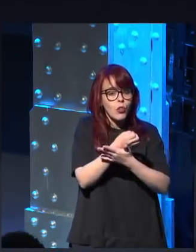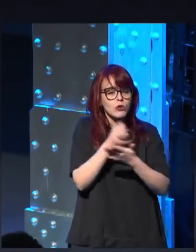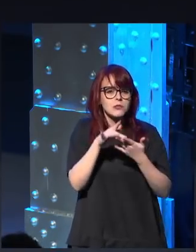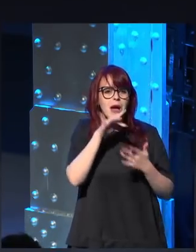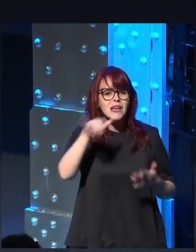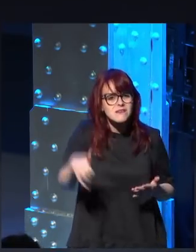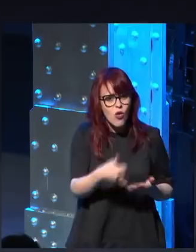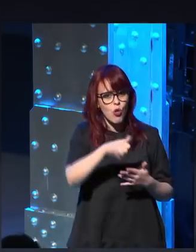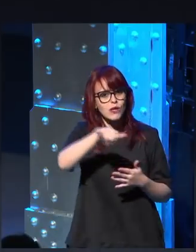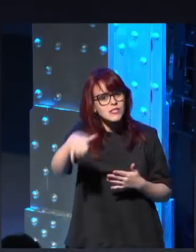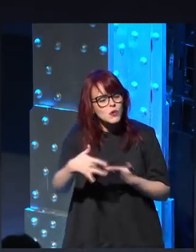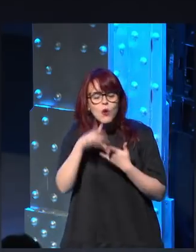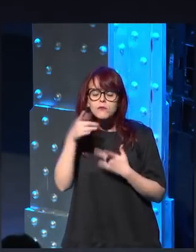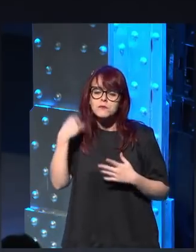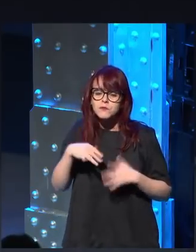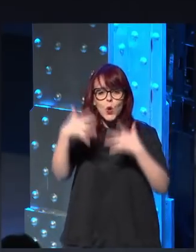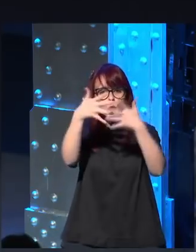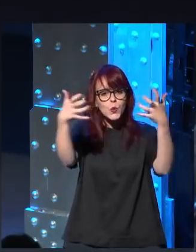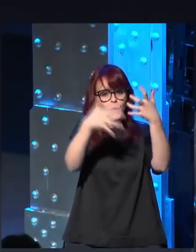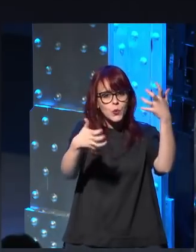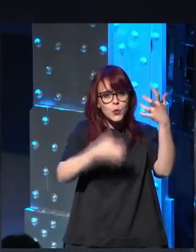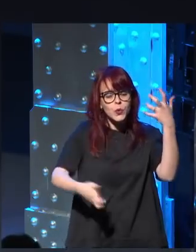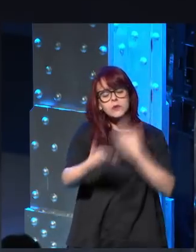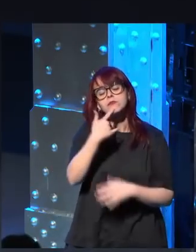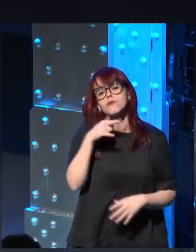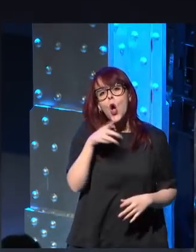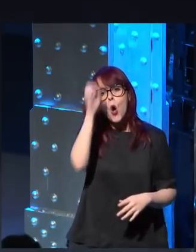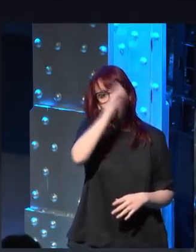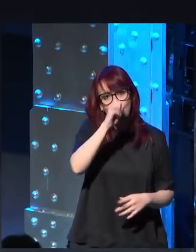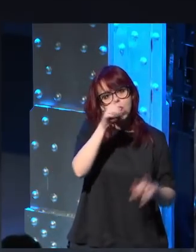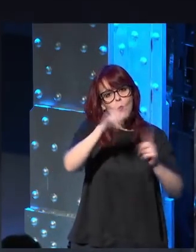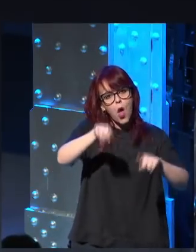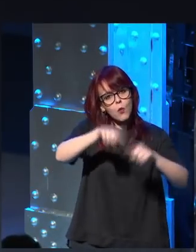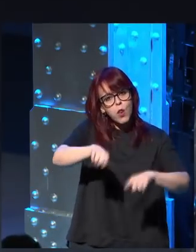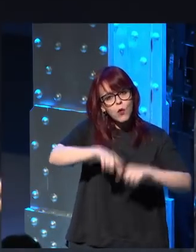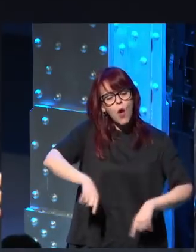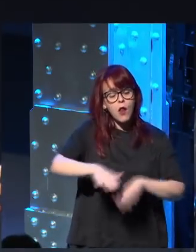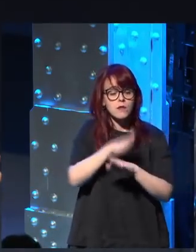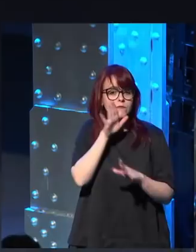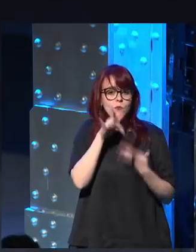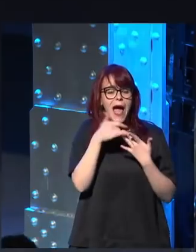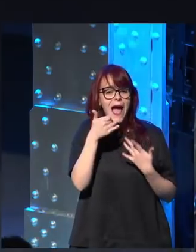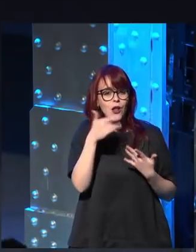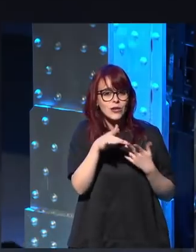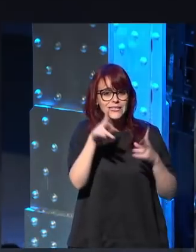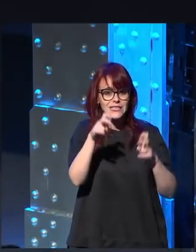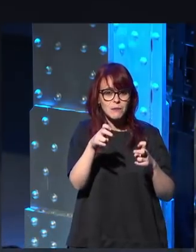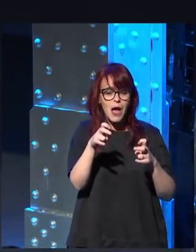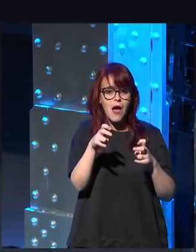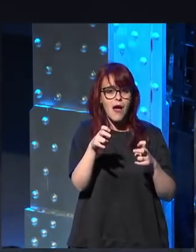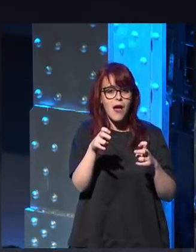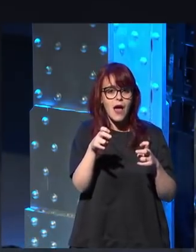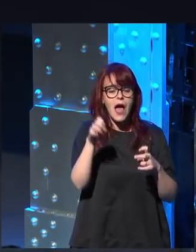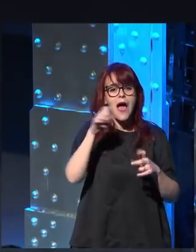cansado ver siempre lo que tú quieres leer, ¿no? Y hay palabreja que a mí me parece atroz, el